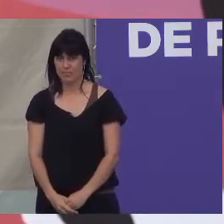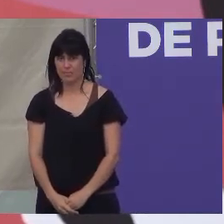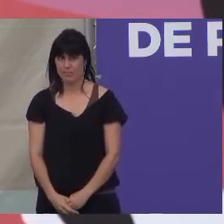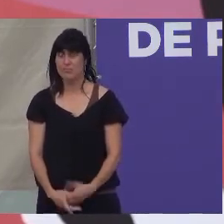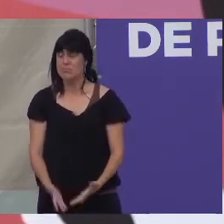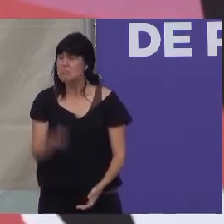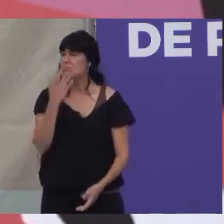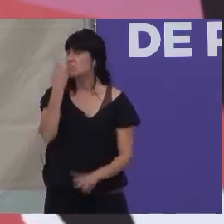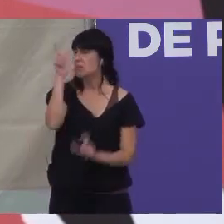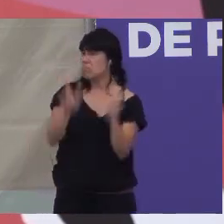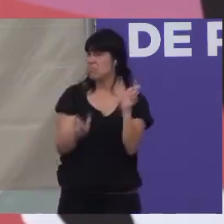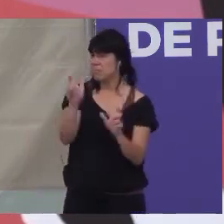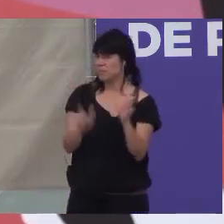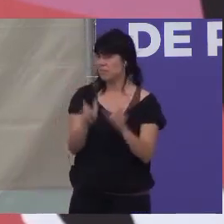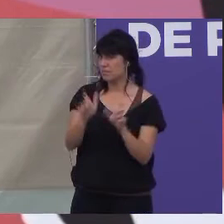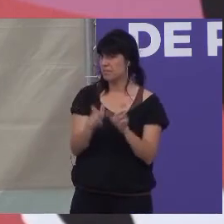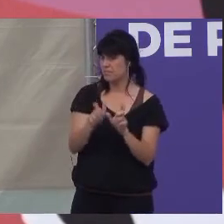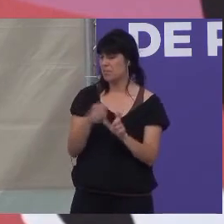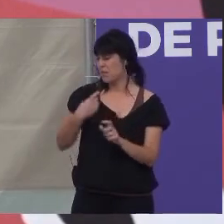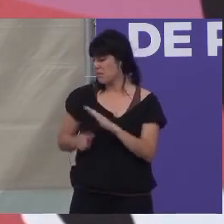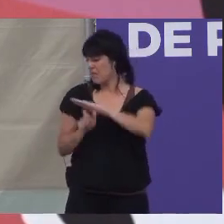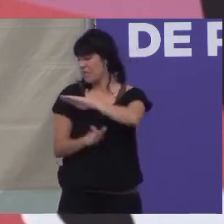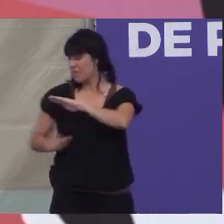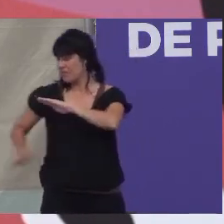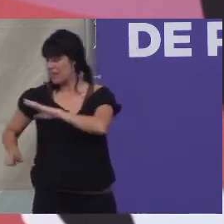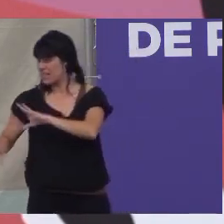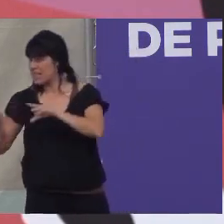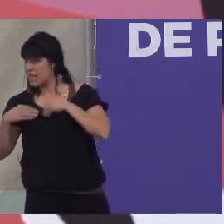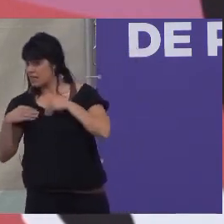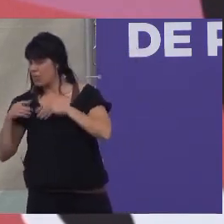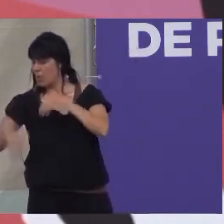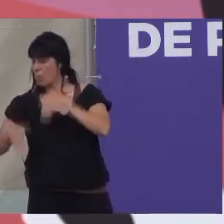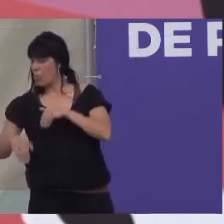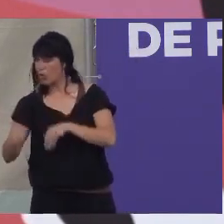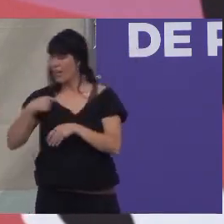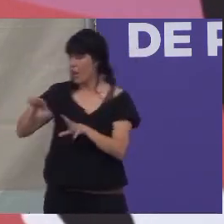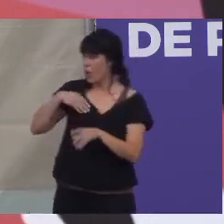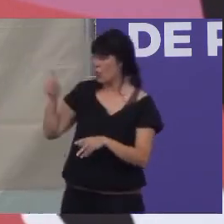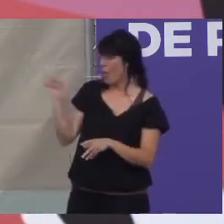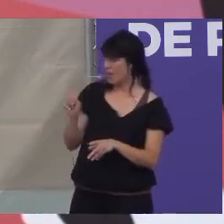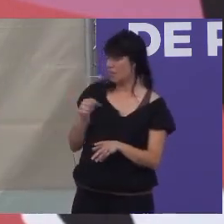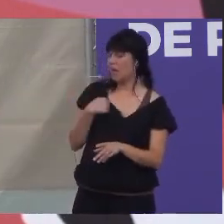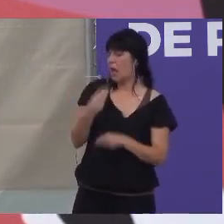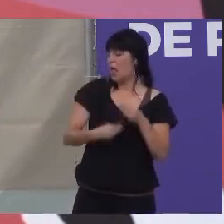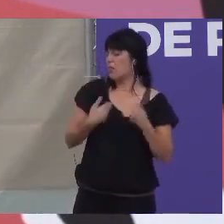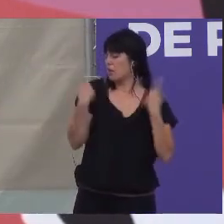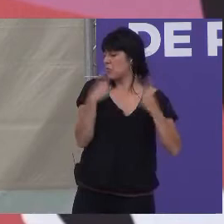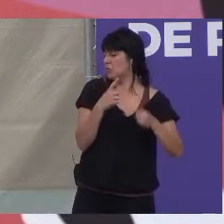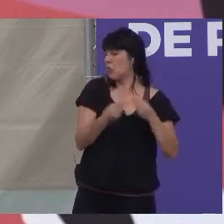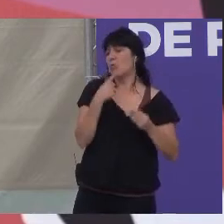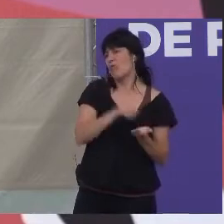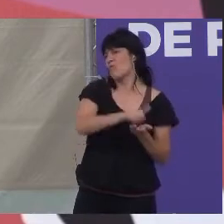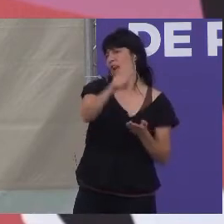Quien no esté dispuesto a aceptar lo que decidan las bases hoy directamente y se dediquen ya a deshacer a su antojo, no tiene cabida en este